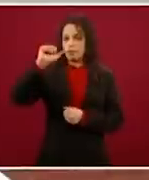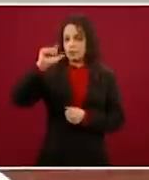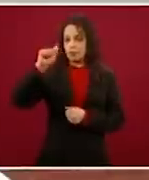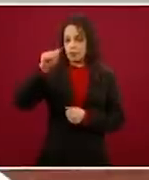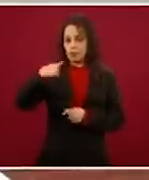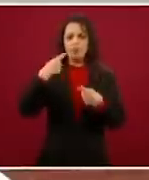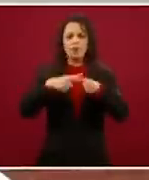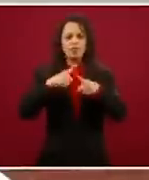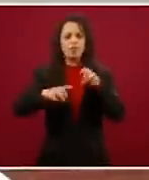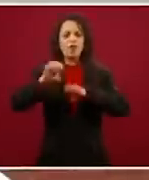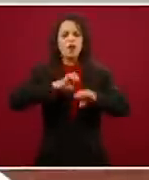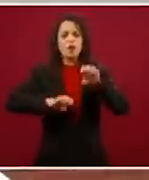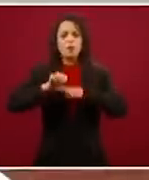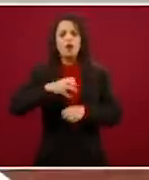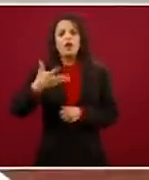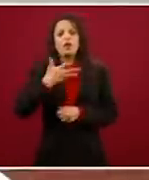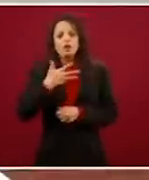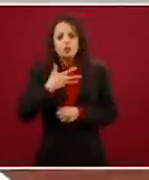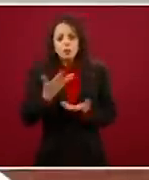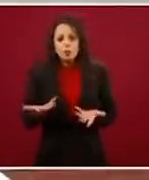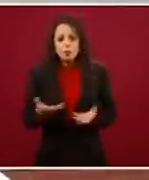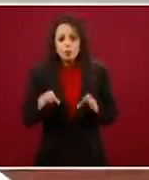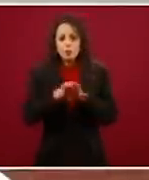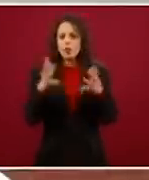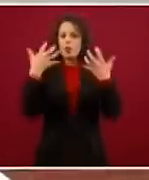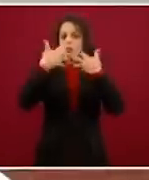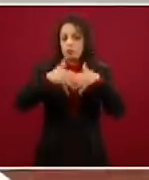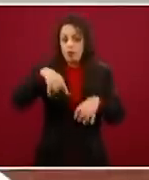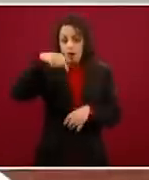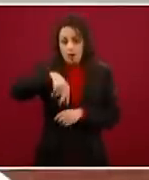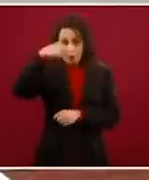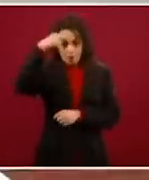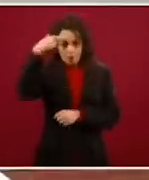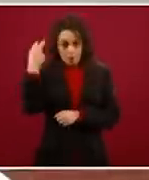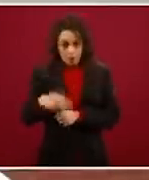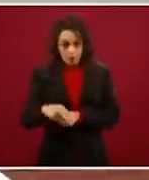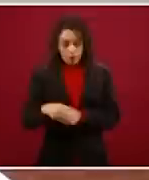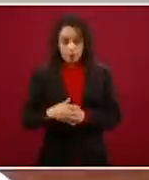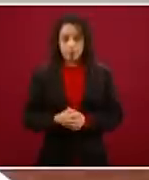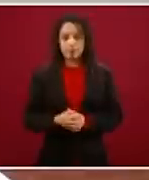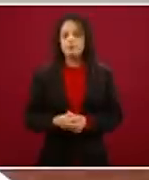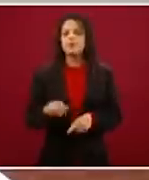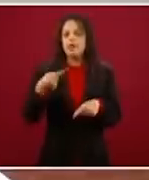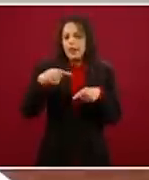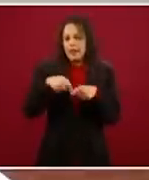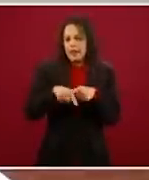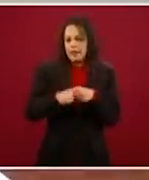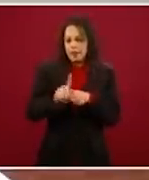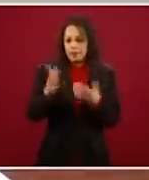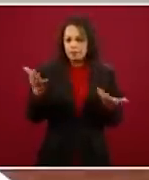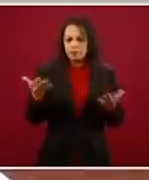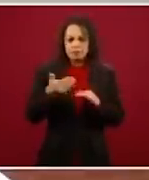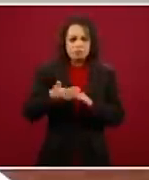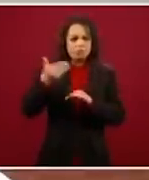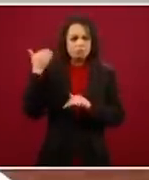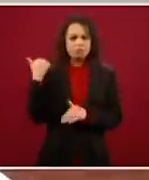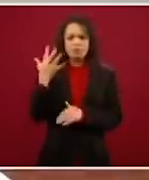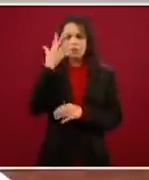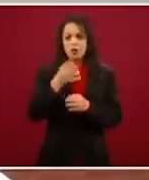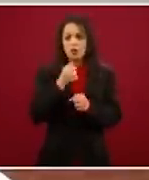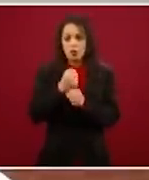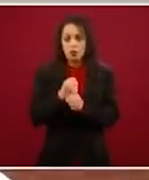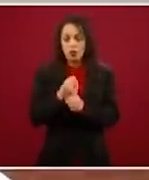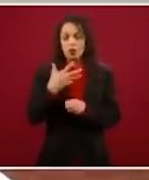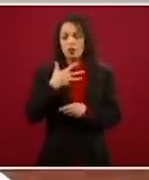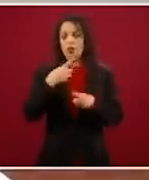que tuvieran, digamos, operatividad en México. Originariamente, hace 5 años hablamos de